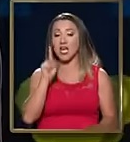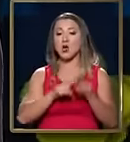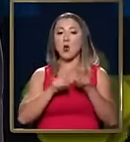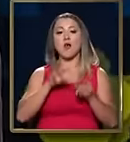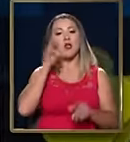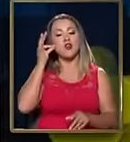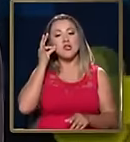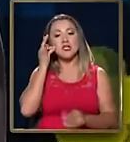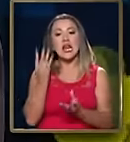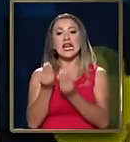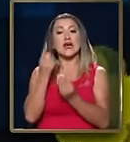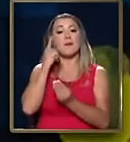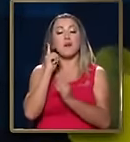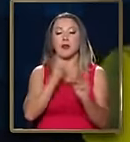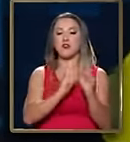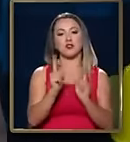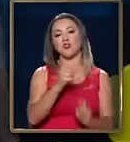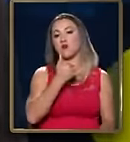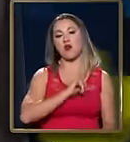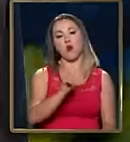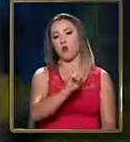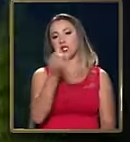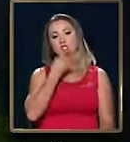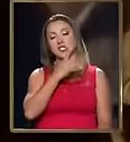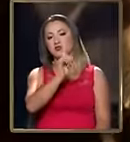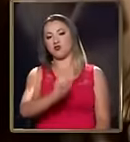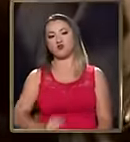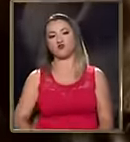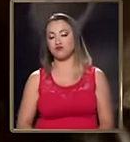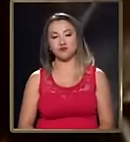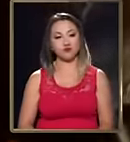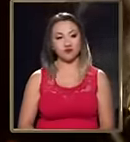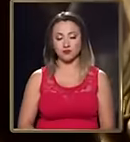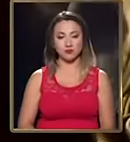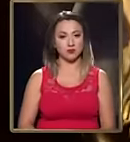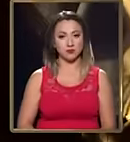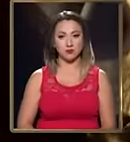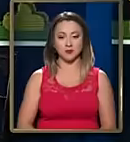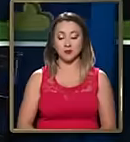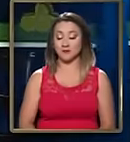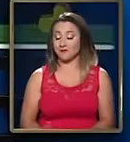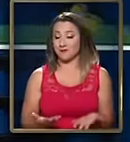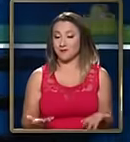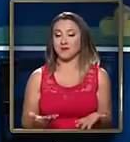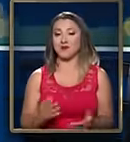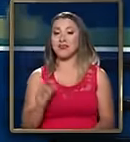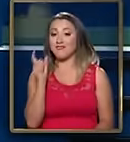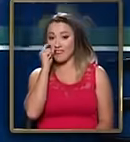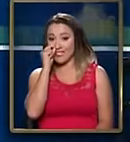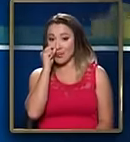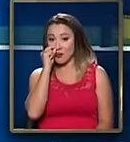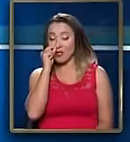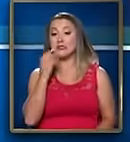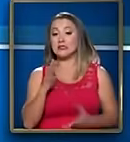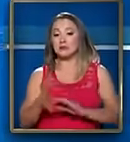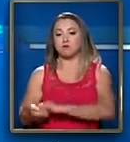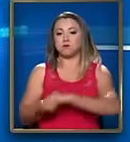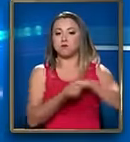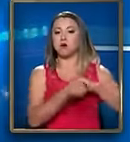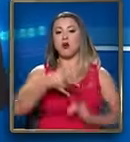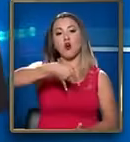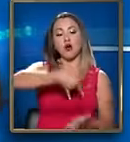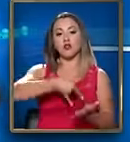casera, rica pero peligrosa. No, no me gustan esos chistes. Y cuando Camila Vallejo lleva a su hija al